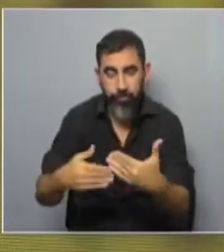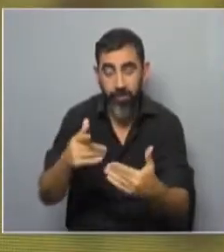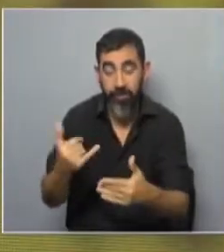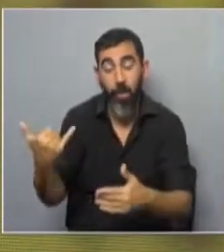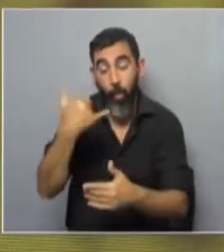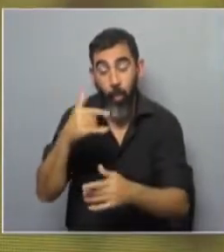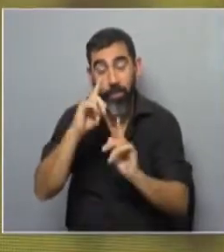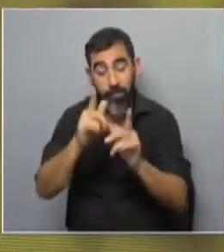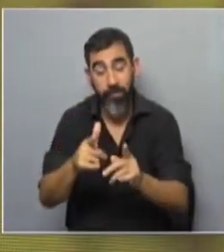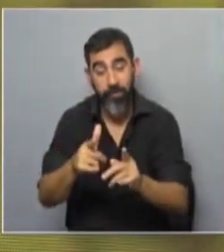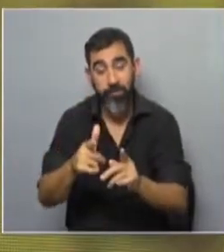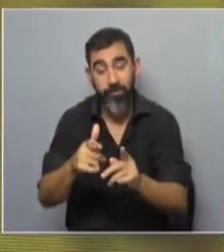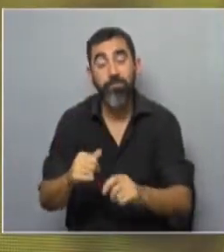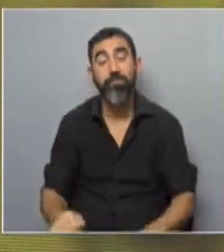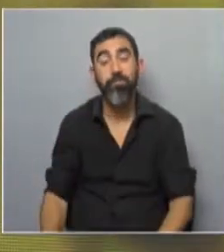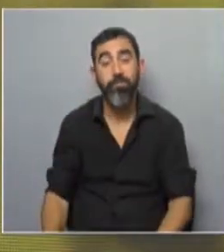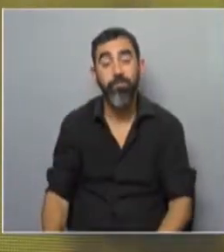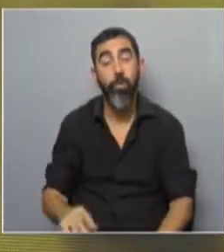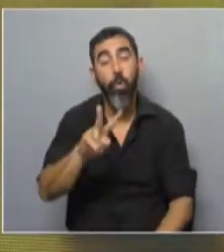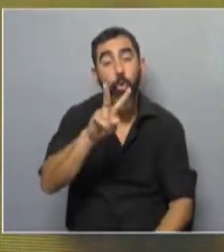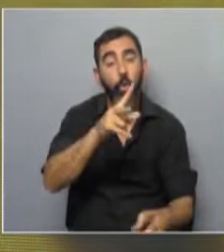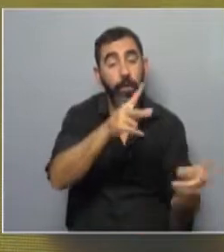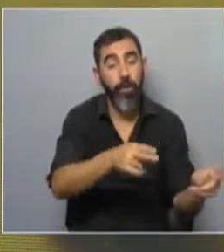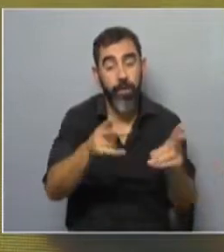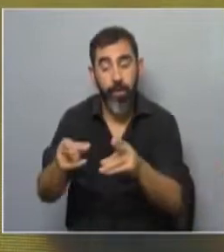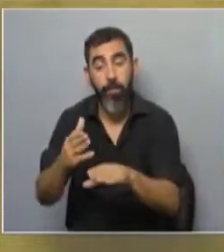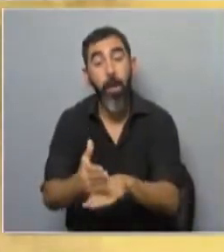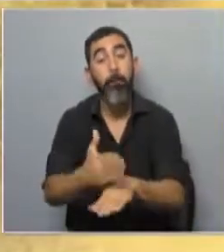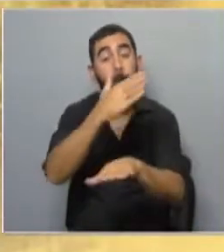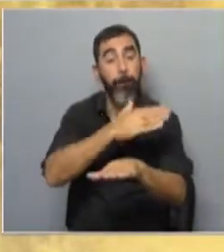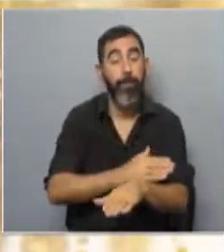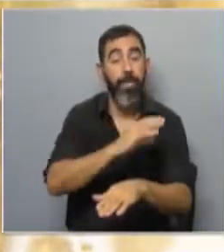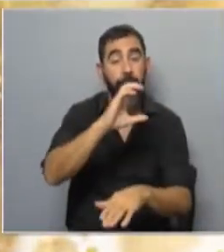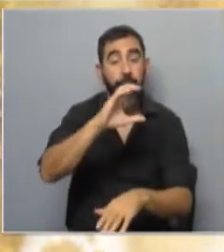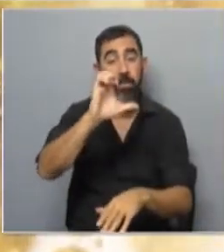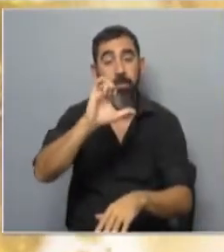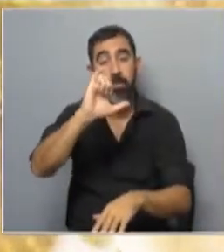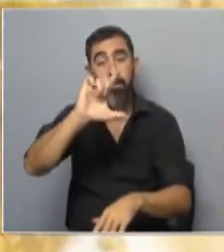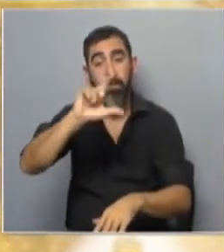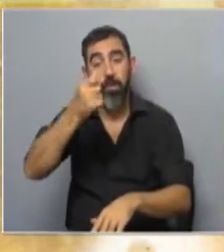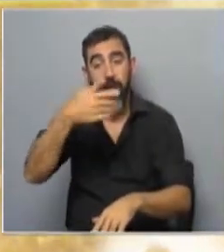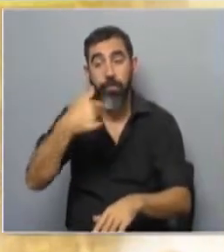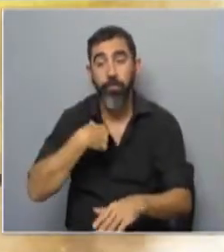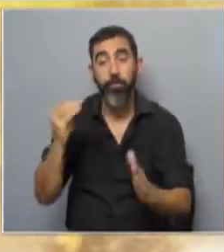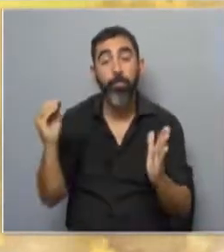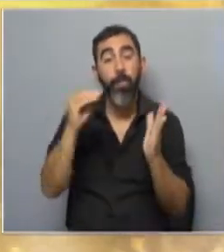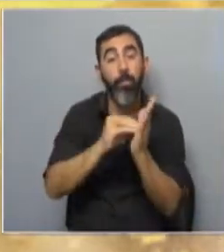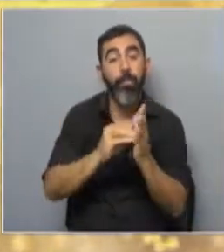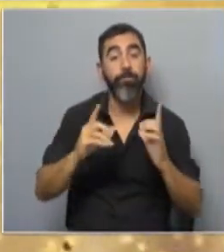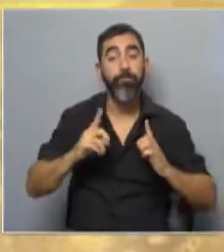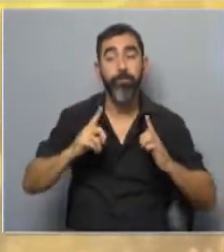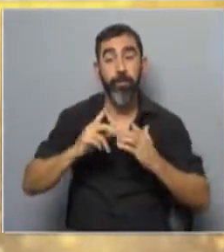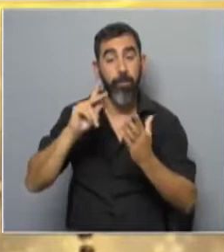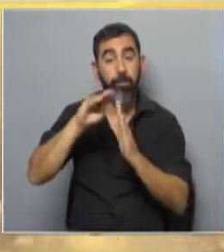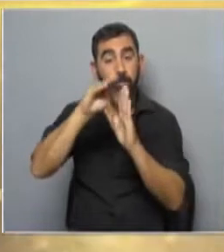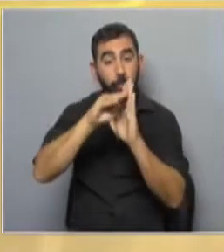contaba, Florencia, que hay 2 etapas. Está pre-SciLab, que es cuando, bueno, el centro educativo se postula a formar parte de este